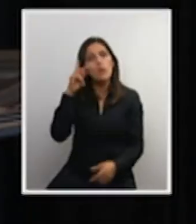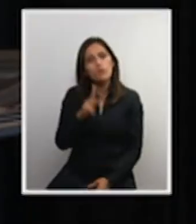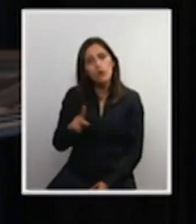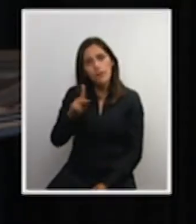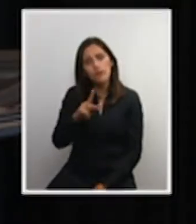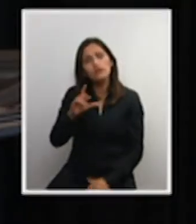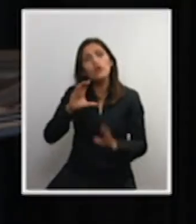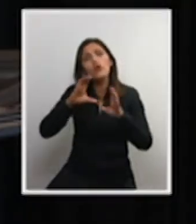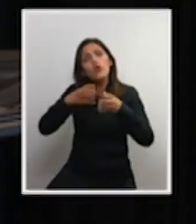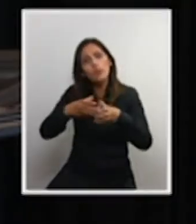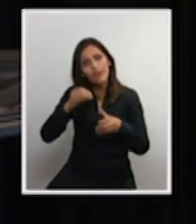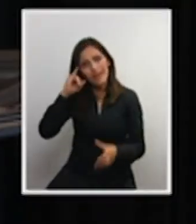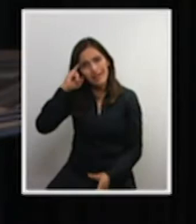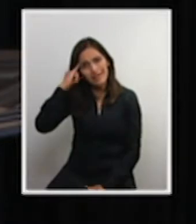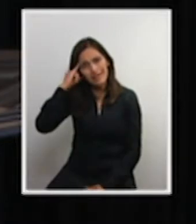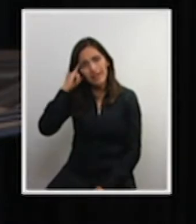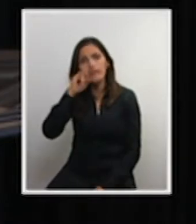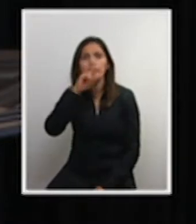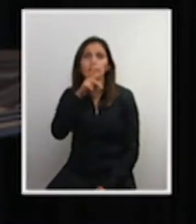además es plurilingüe,